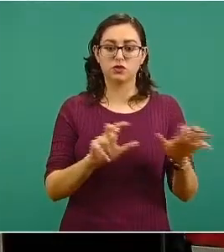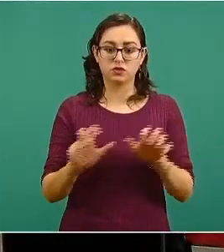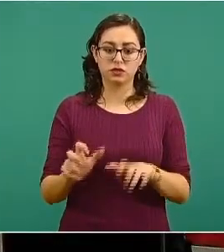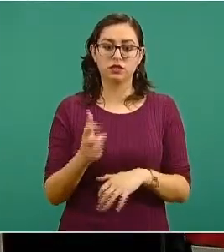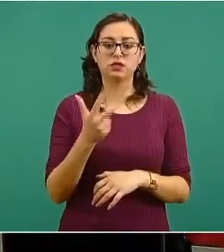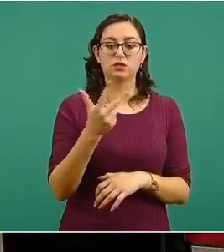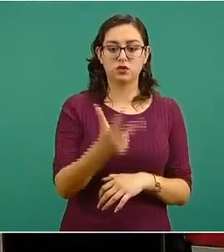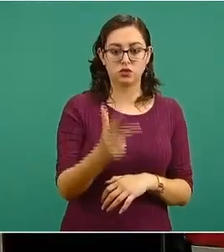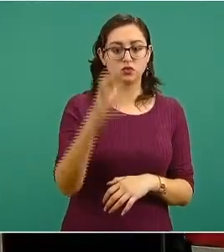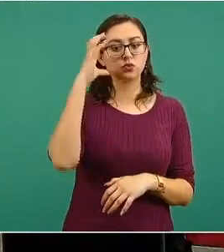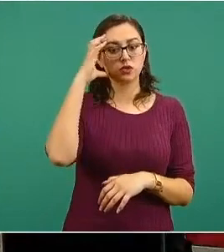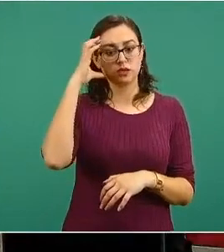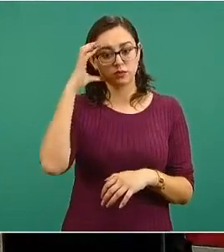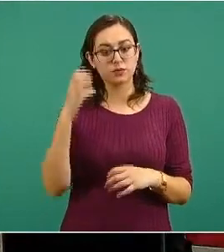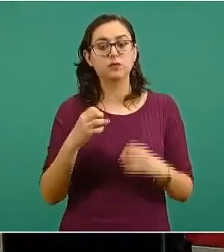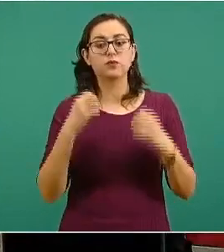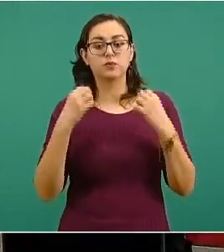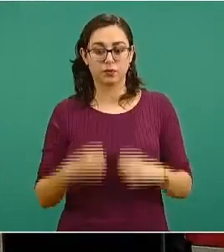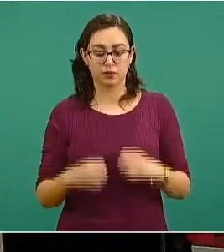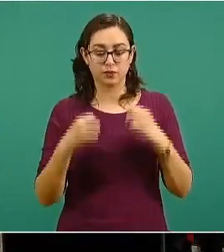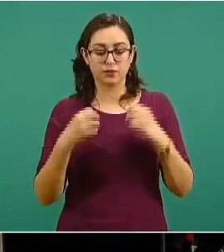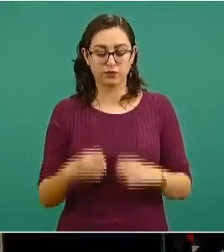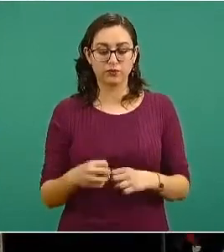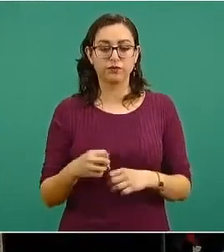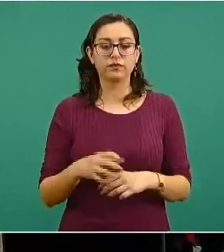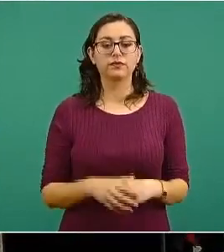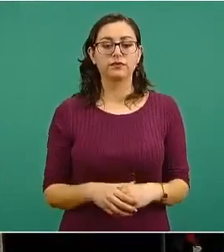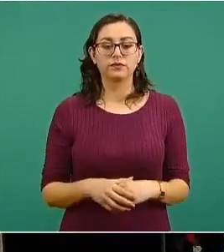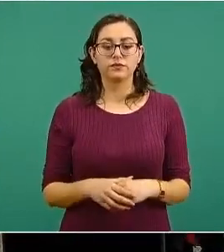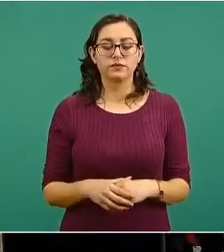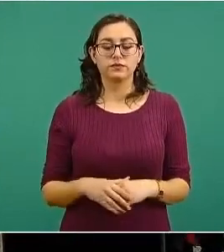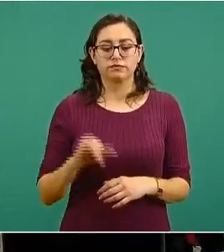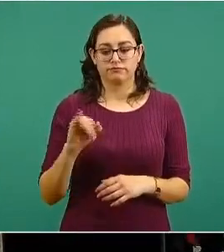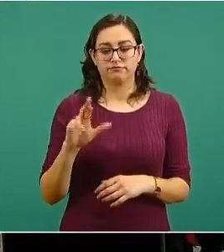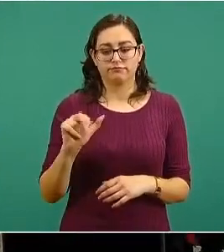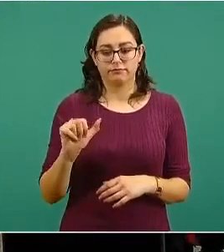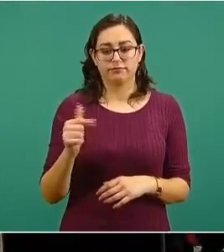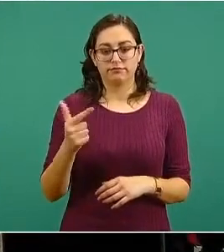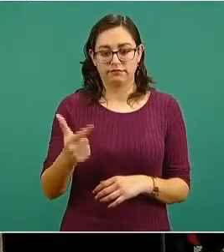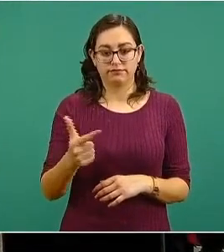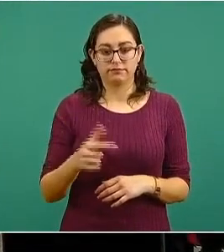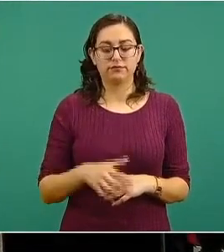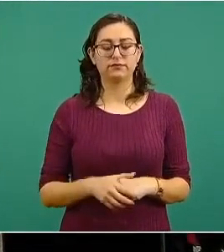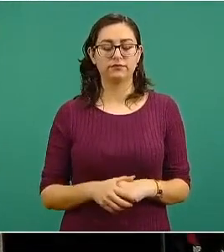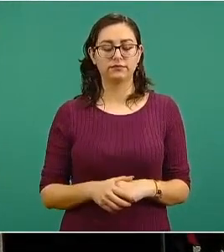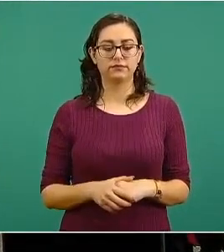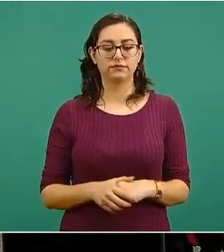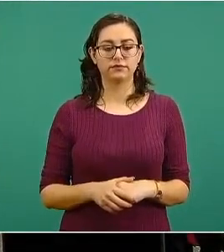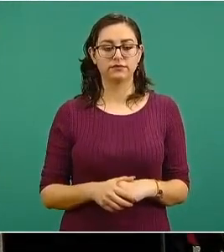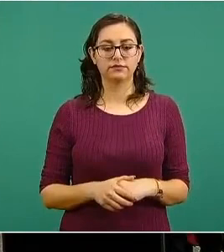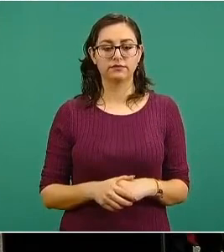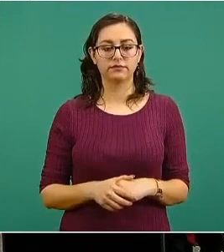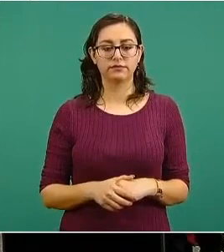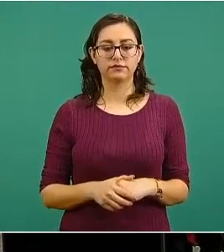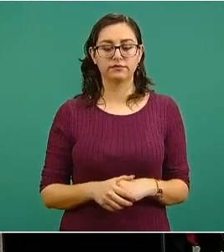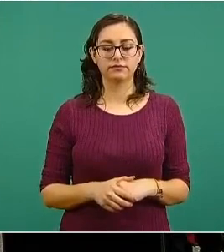18.808 camas para atención general de infección respiratoria aguda grave ocupadas en nuestro